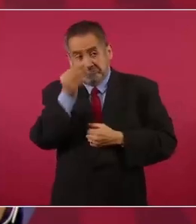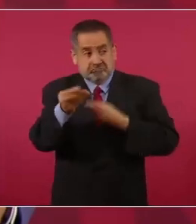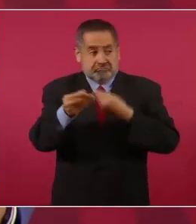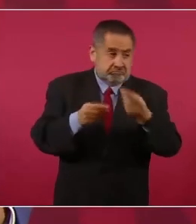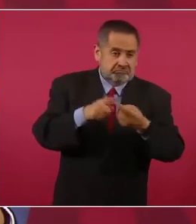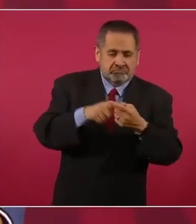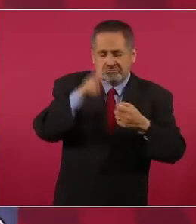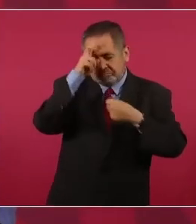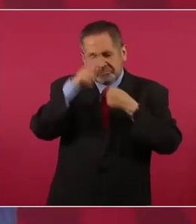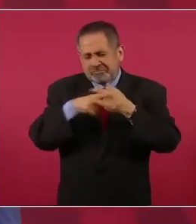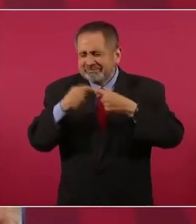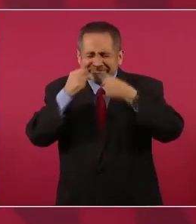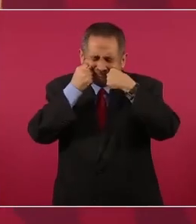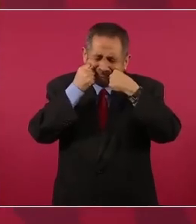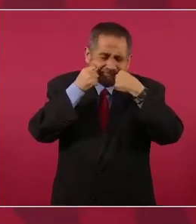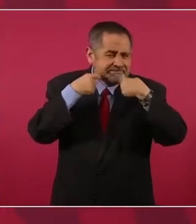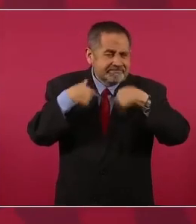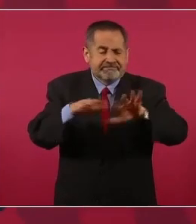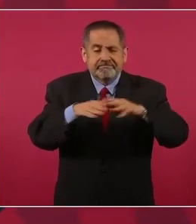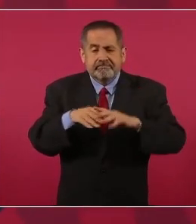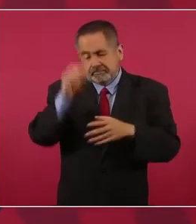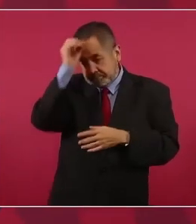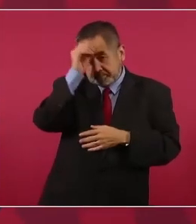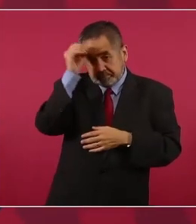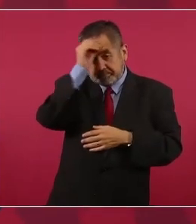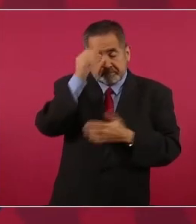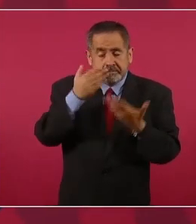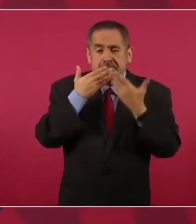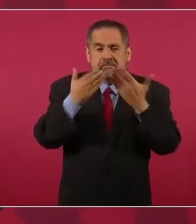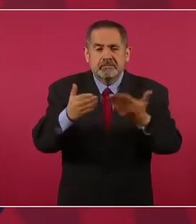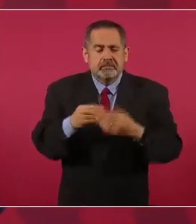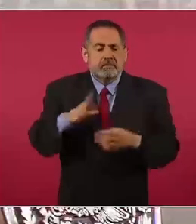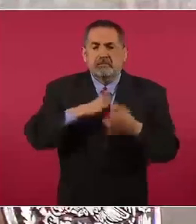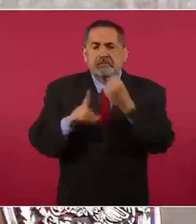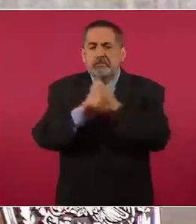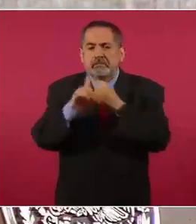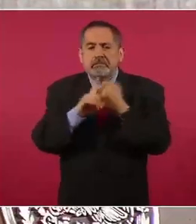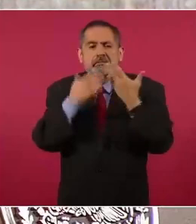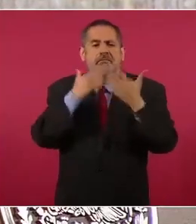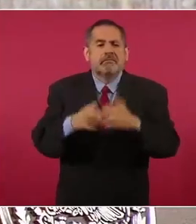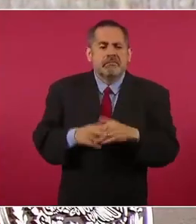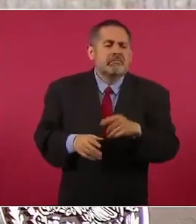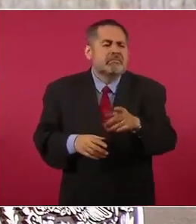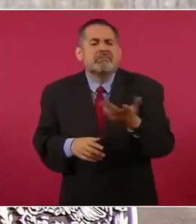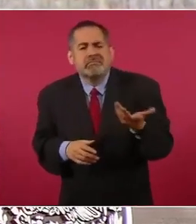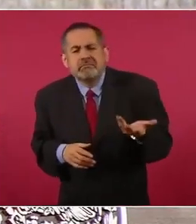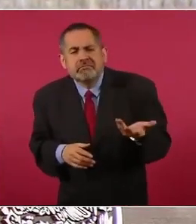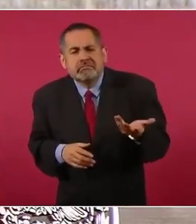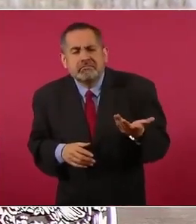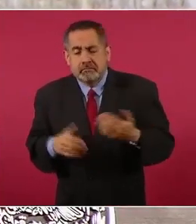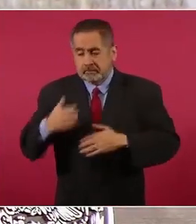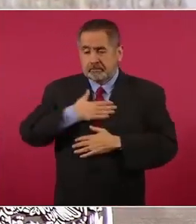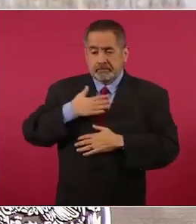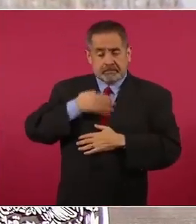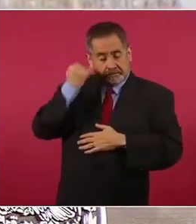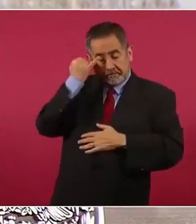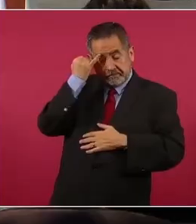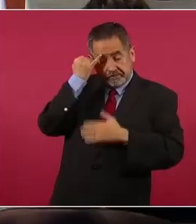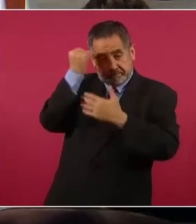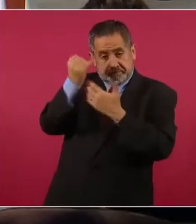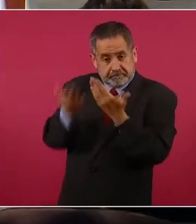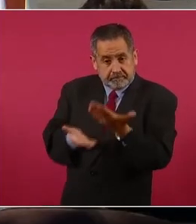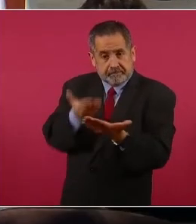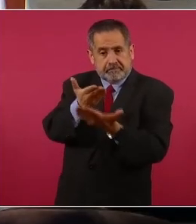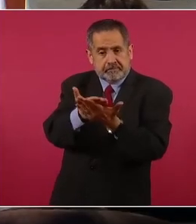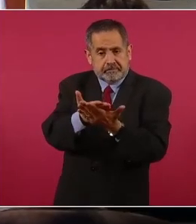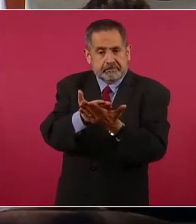europeos, de todos. No hay ningún problema. ¿Qué estamos nosotros proponiendo en nuestra iniciativa? A